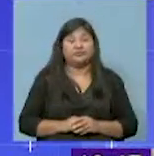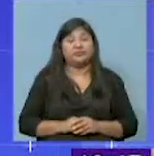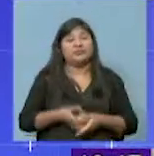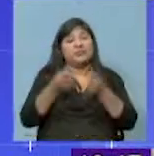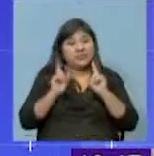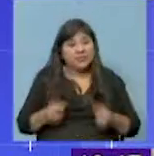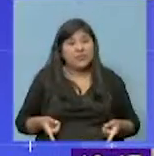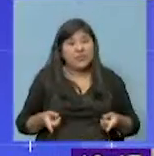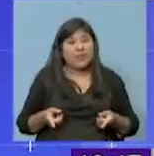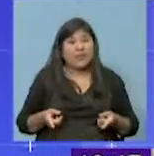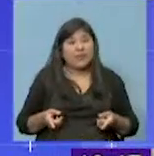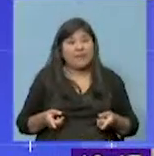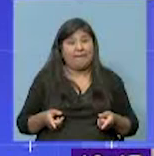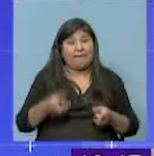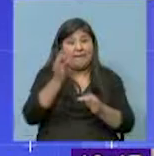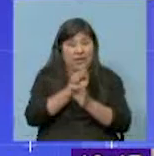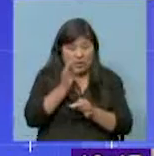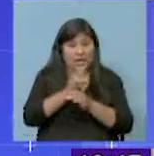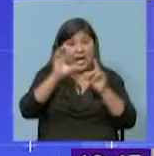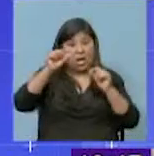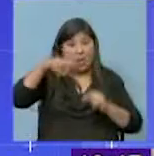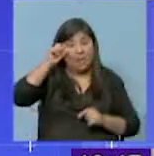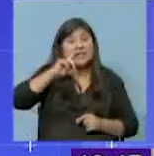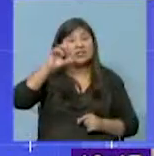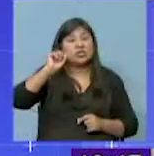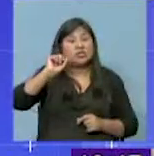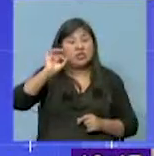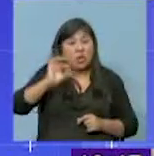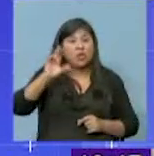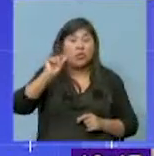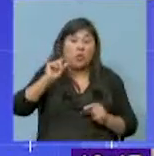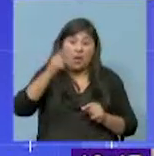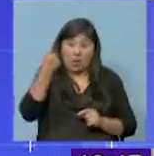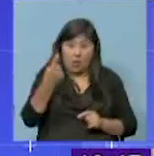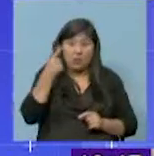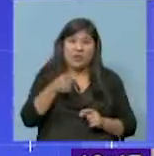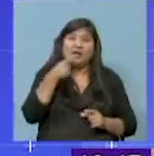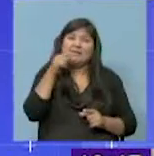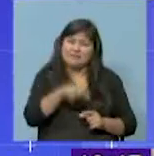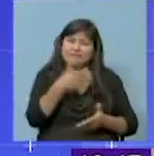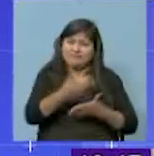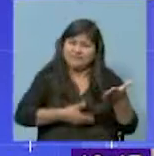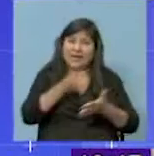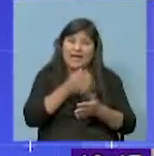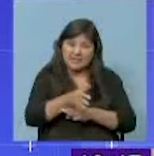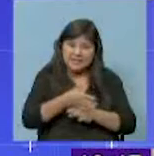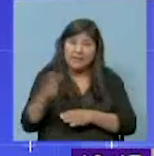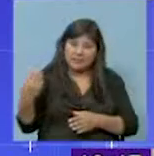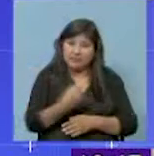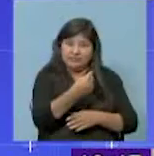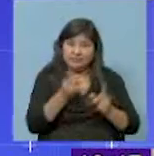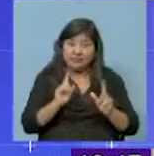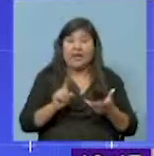También está la escuela de comercio número 1, que va a tomar exámenes. El Centro Polivalente